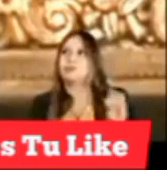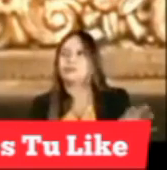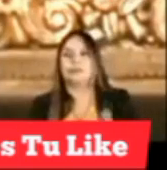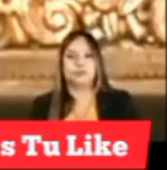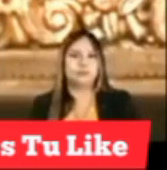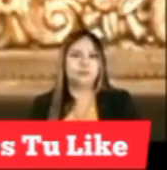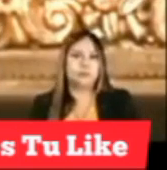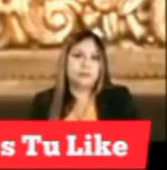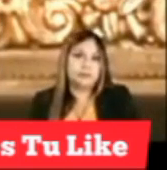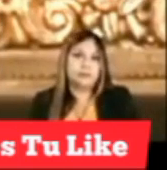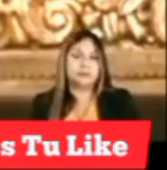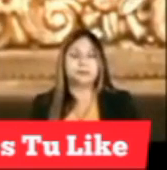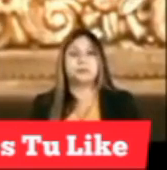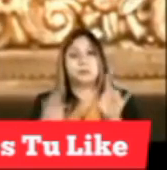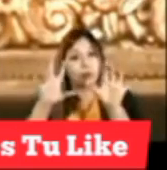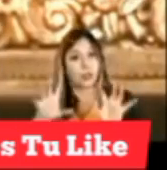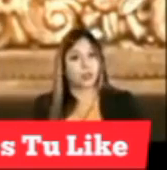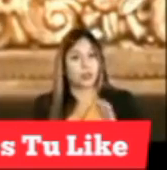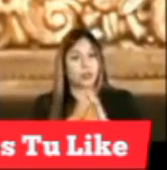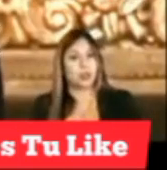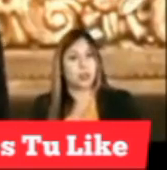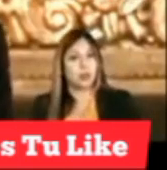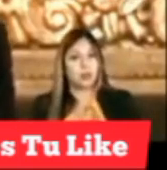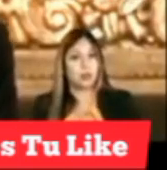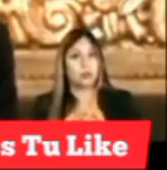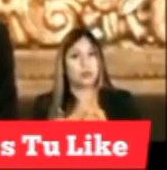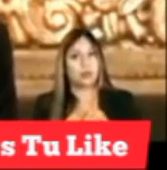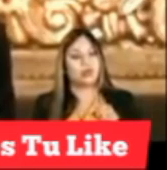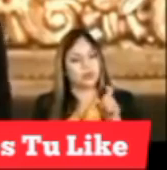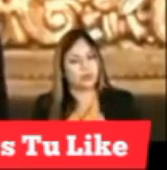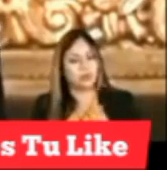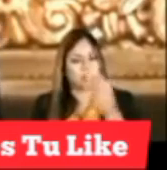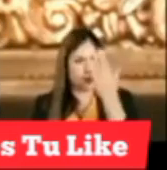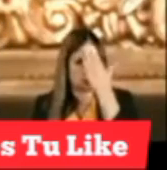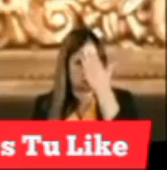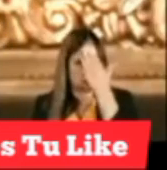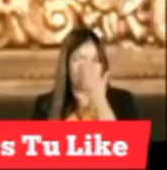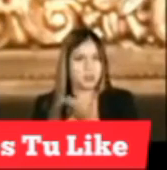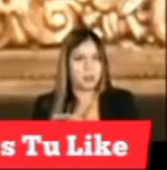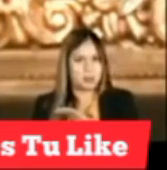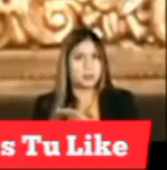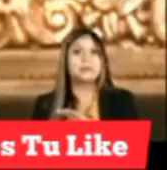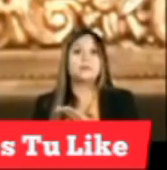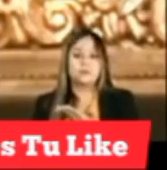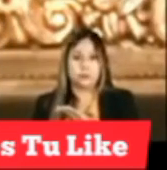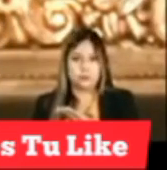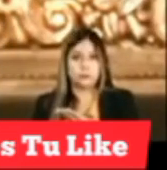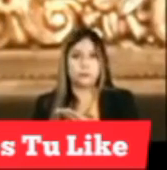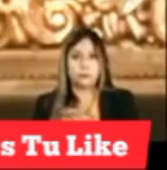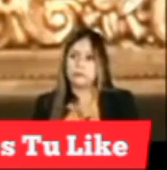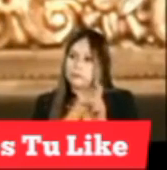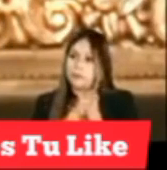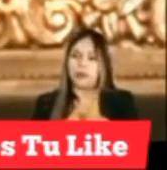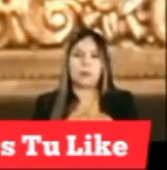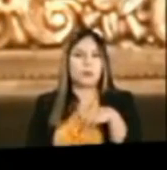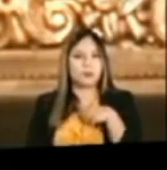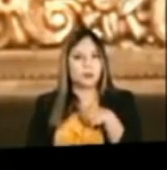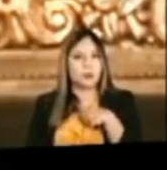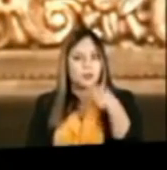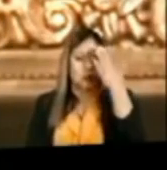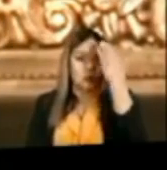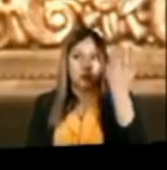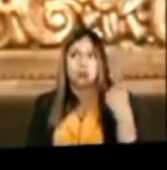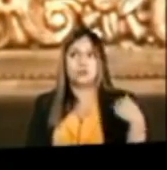Seguramente Secretaría de Cultura tuvo que conocer el tema, tuvo que aceptar, porque yo no creo que